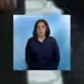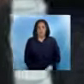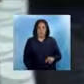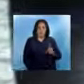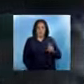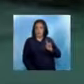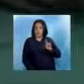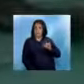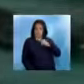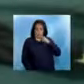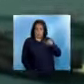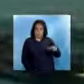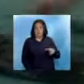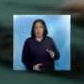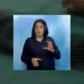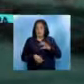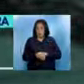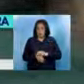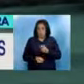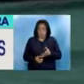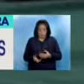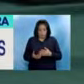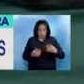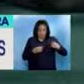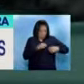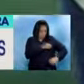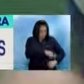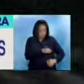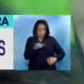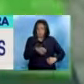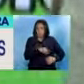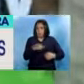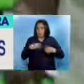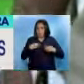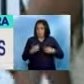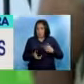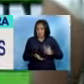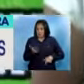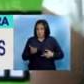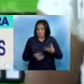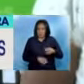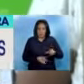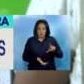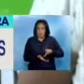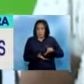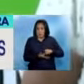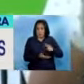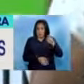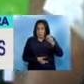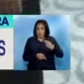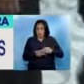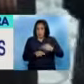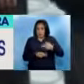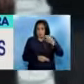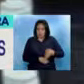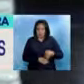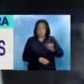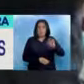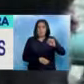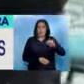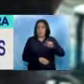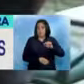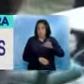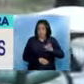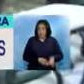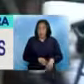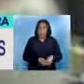regia fue capturada con toda esta ropa costosa en su bolso. Ella es de Lima y su nombre verdadero es Angie Allison Vera